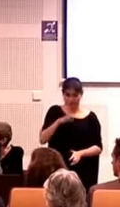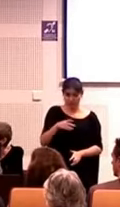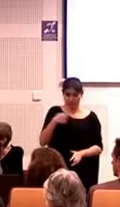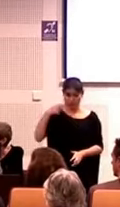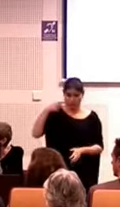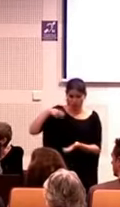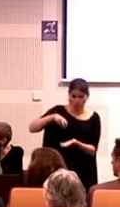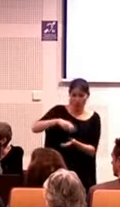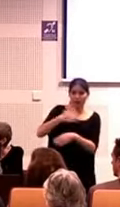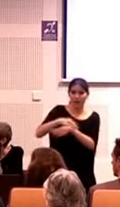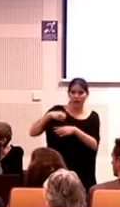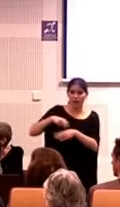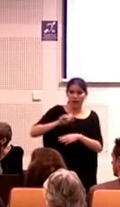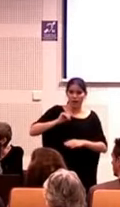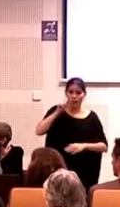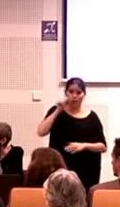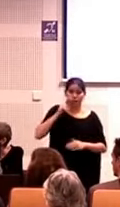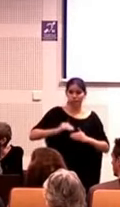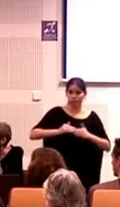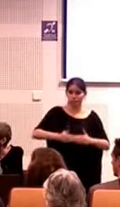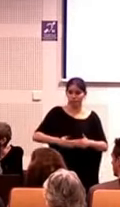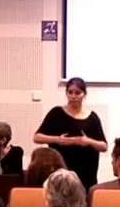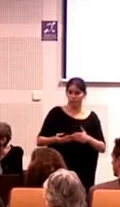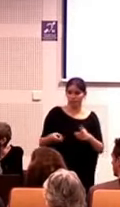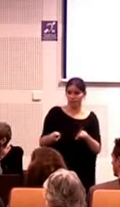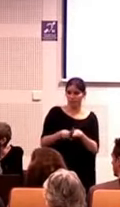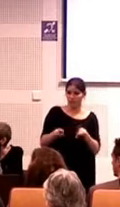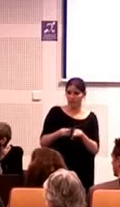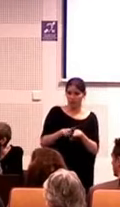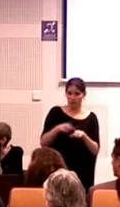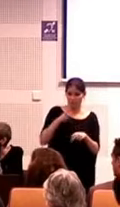embarazada. Me miraban como un fenómeno paranormal.